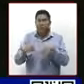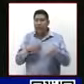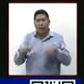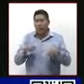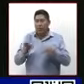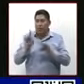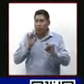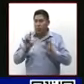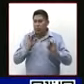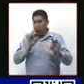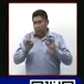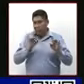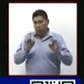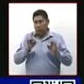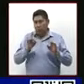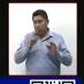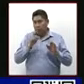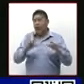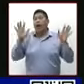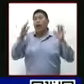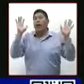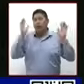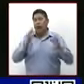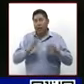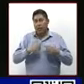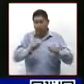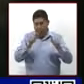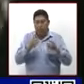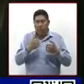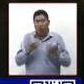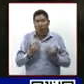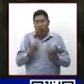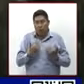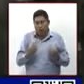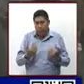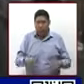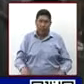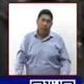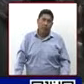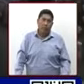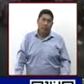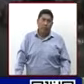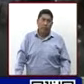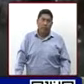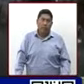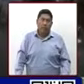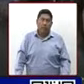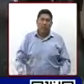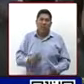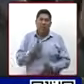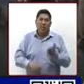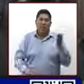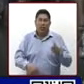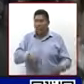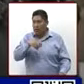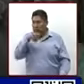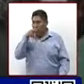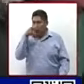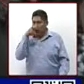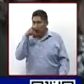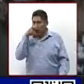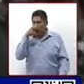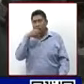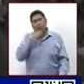la preselección de los candidatos a las magistraturas y constituciones. ¿Y qué le quita seriedad? Que el gobierno no